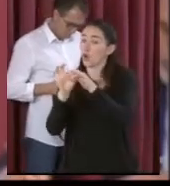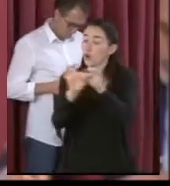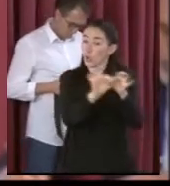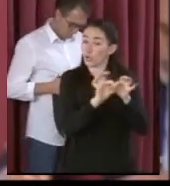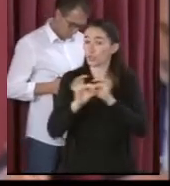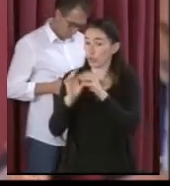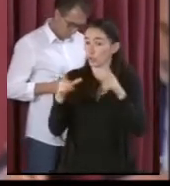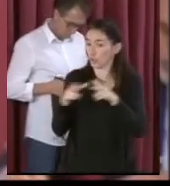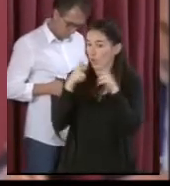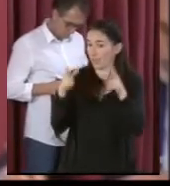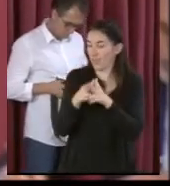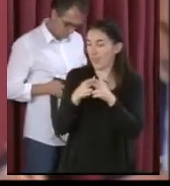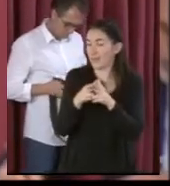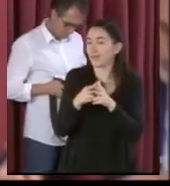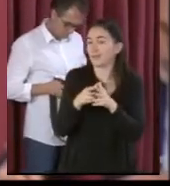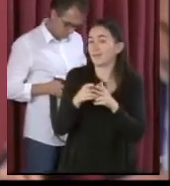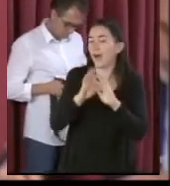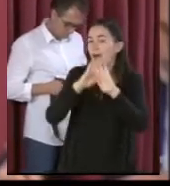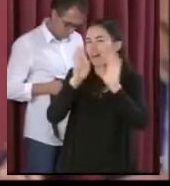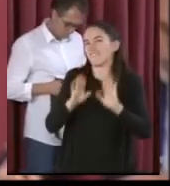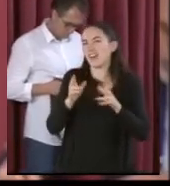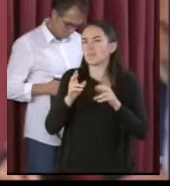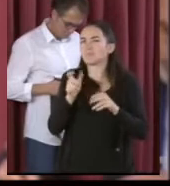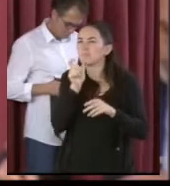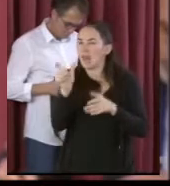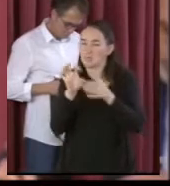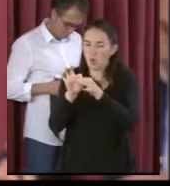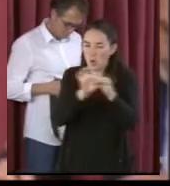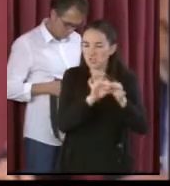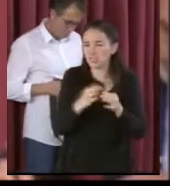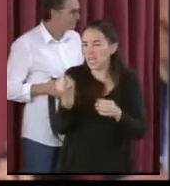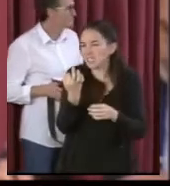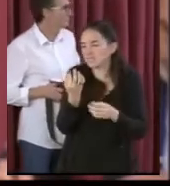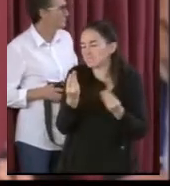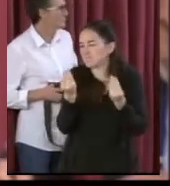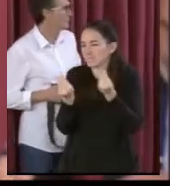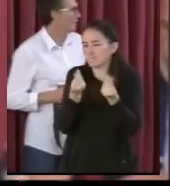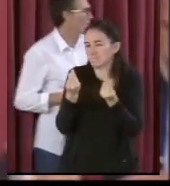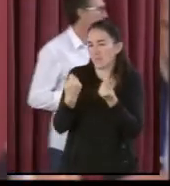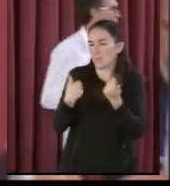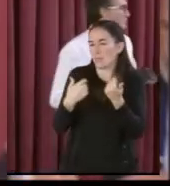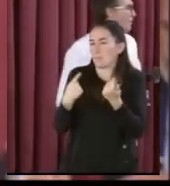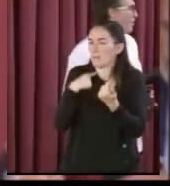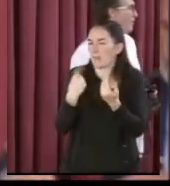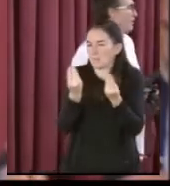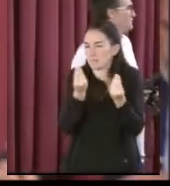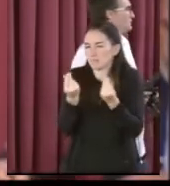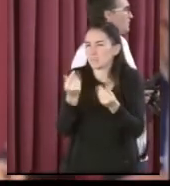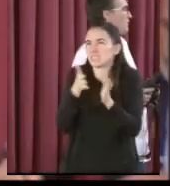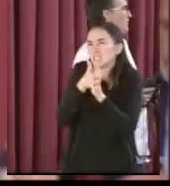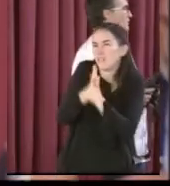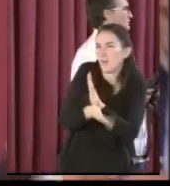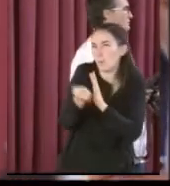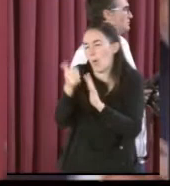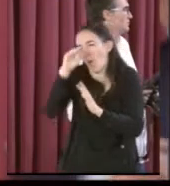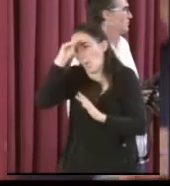a fuerza de repeticiones, la expresión pierde su vigor original. En esas ocasiones recurro a la imagen tal vez